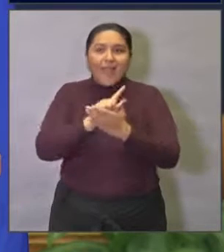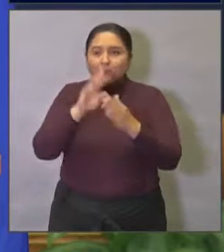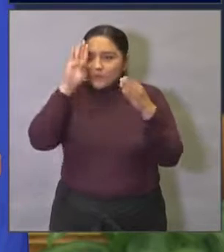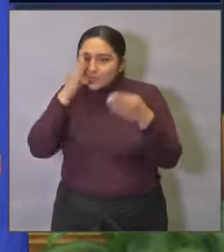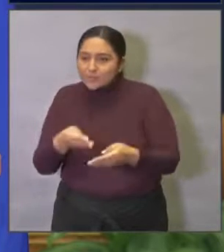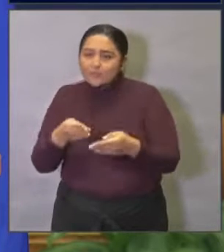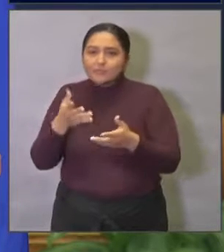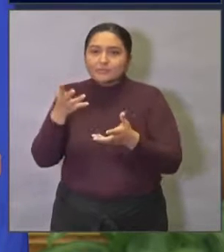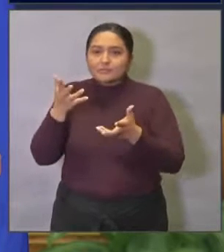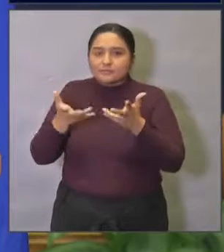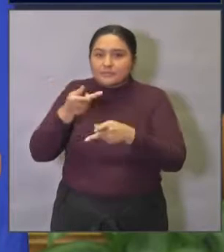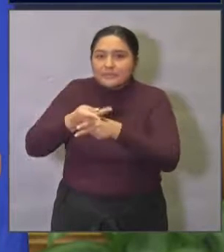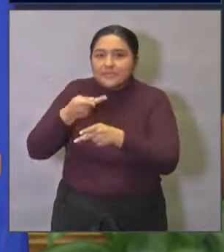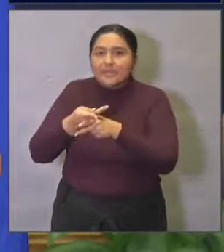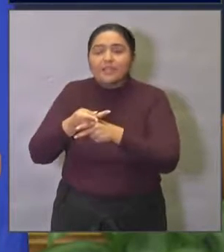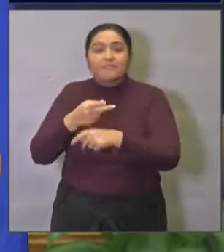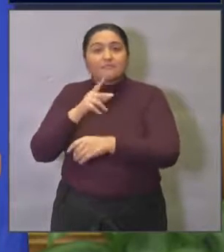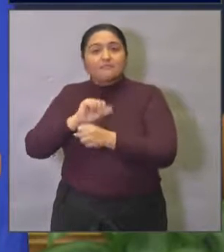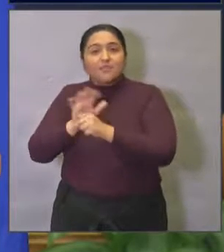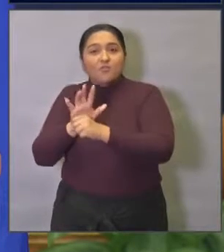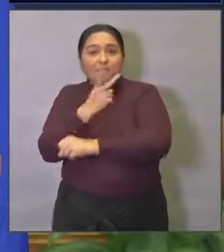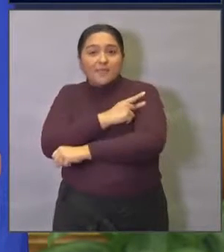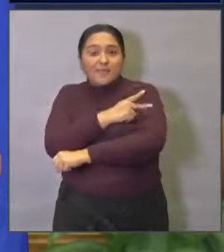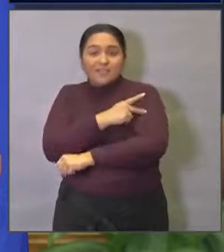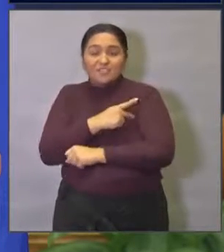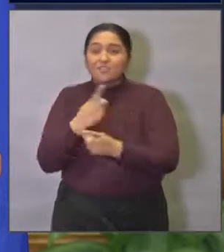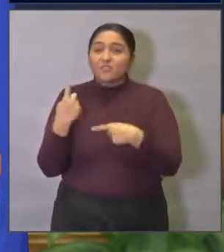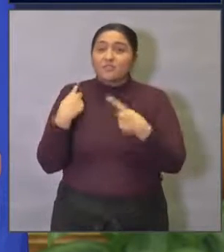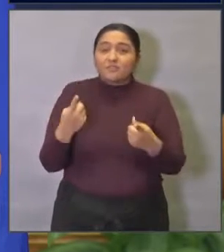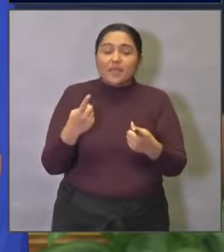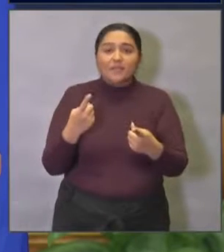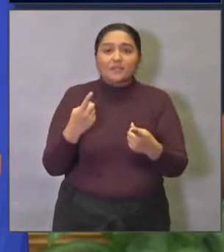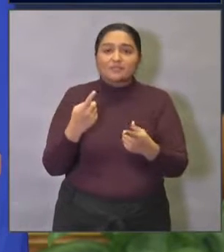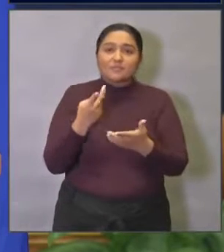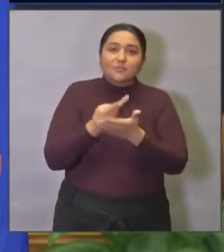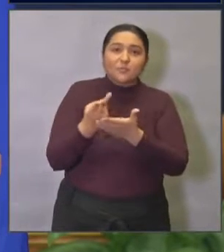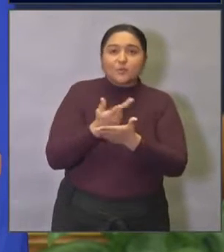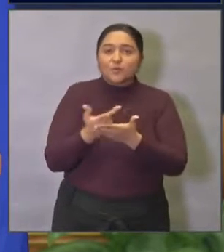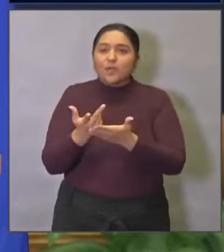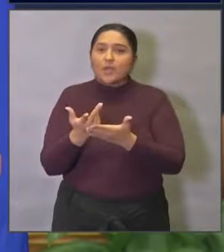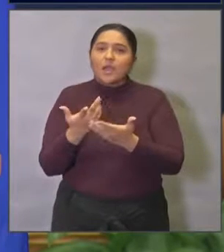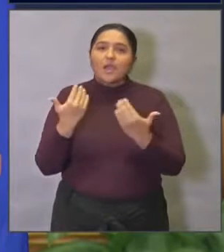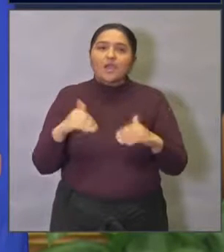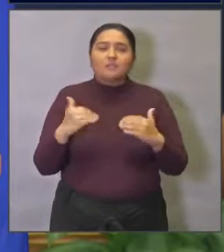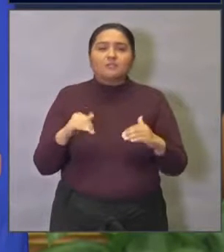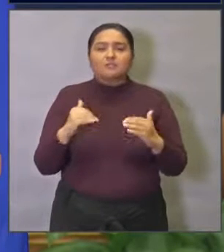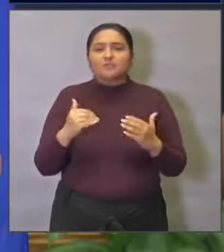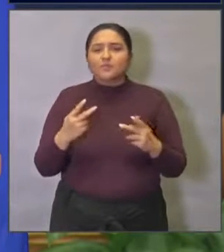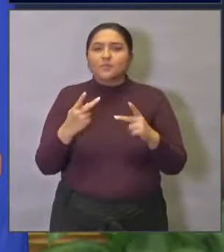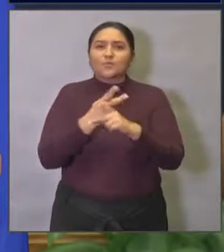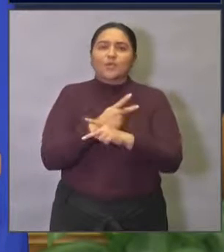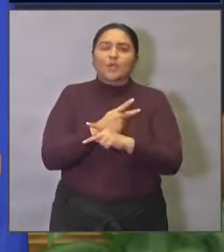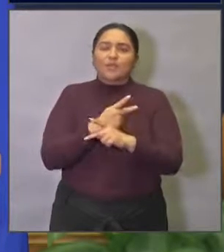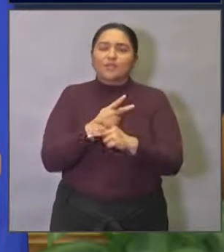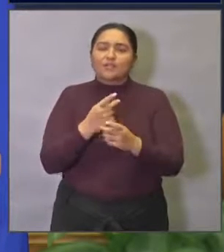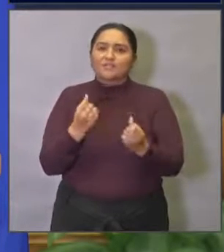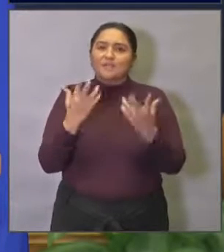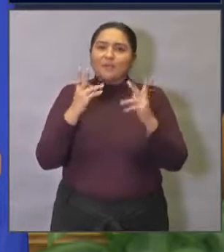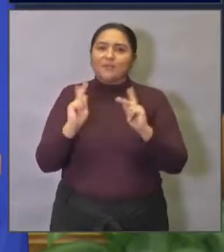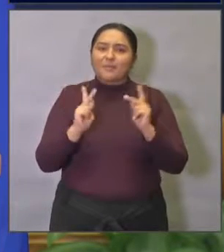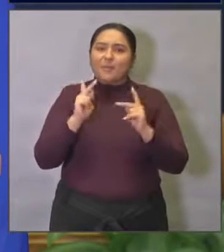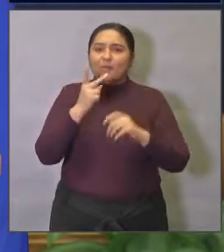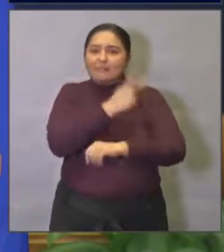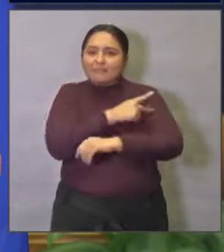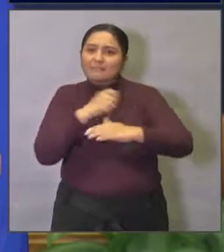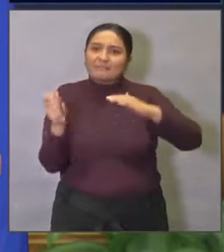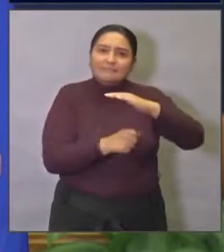últimas semanas, su trabajo se ha vuelto más difícil y que el número de pacientes ha aumentado. Ella y muchos